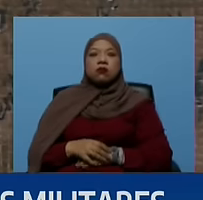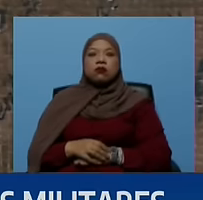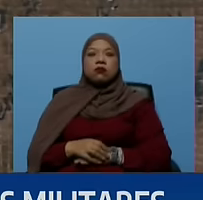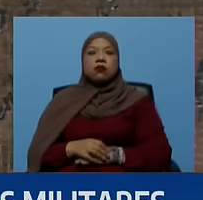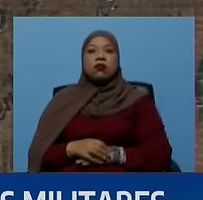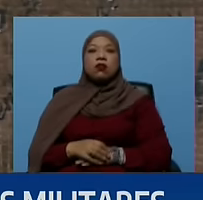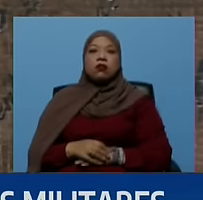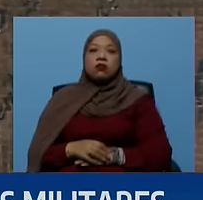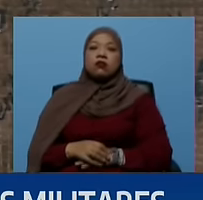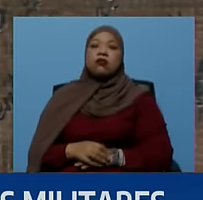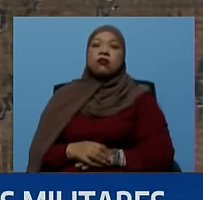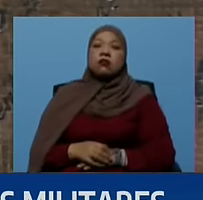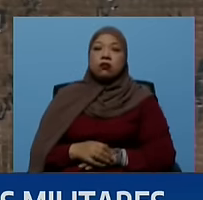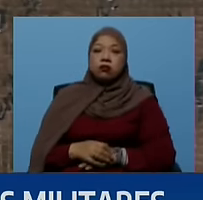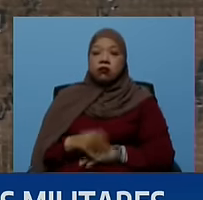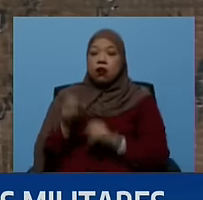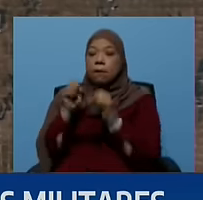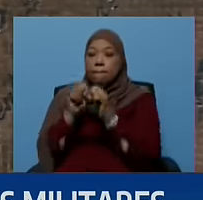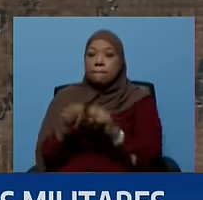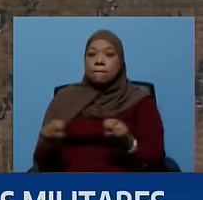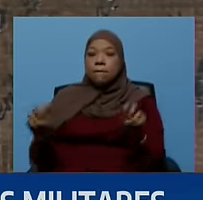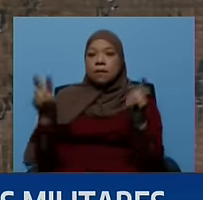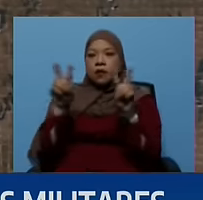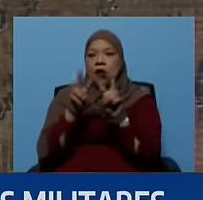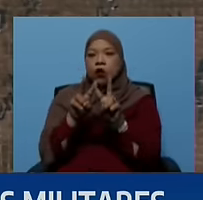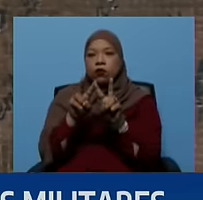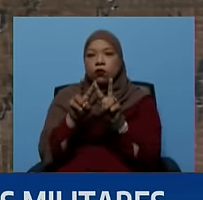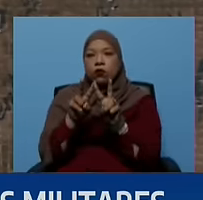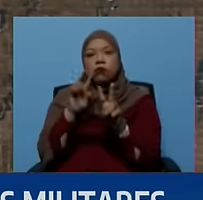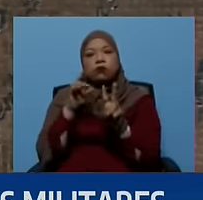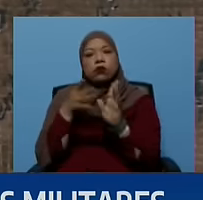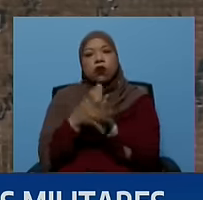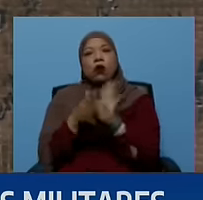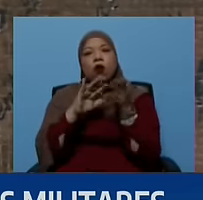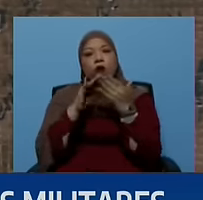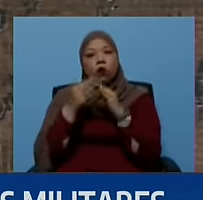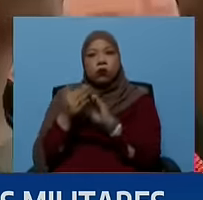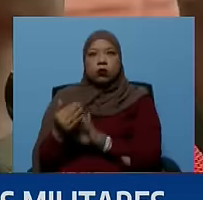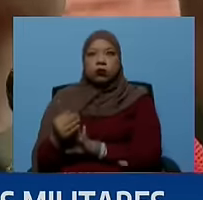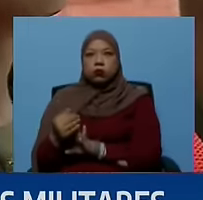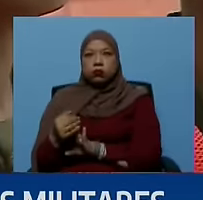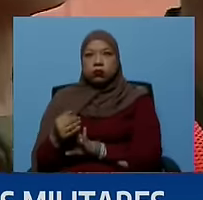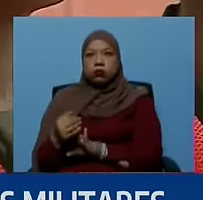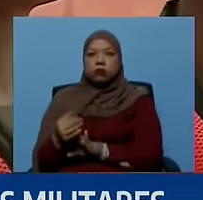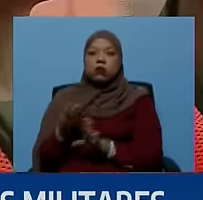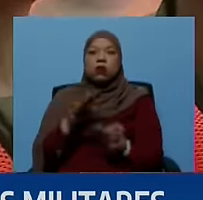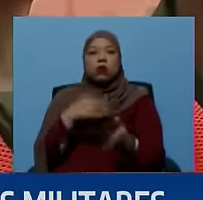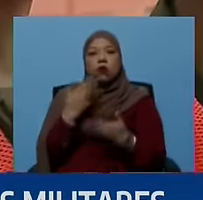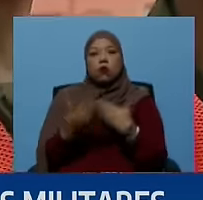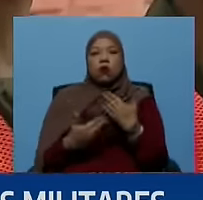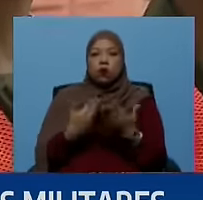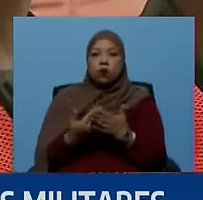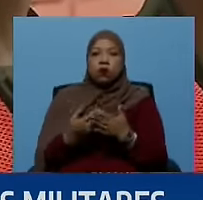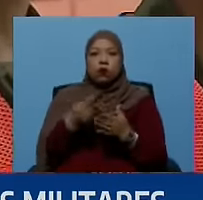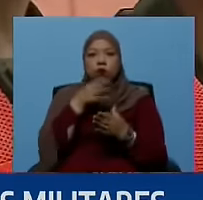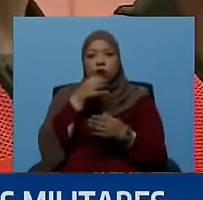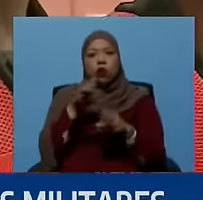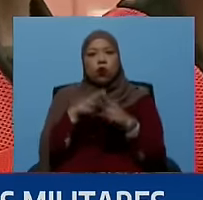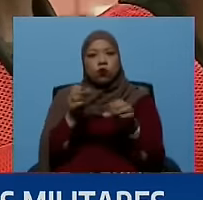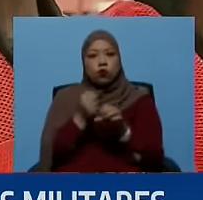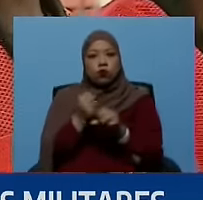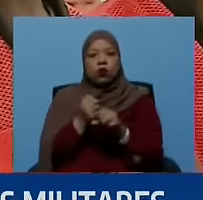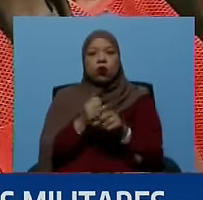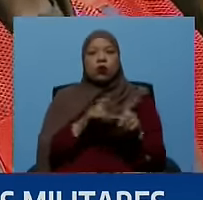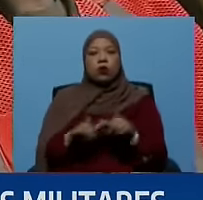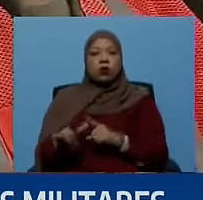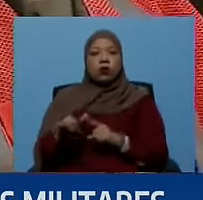para impartir valores y cuando la comunidad recibe totalmente repotenciado